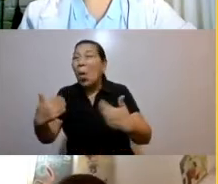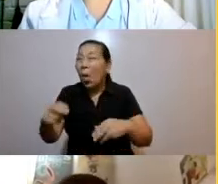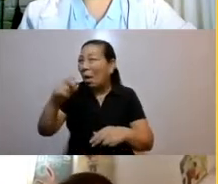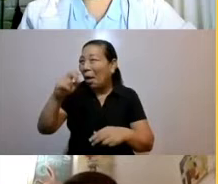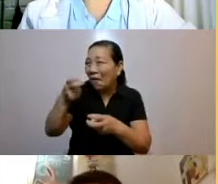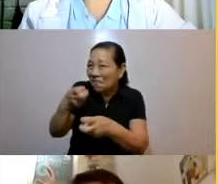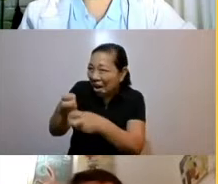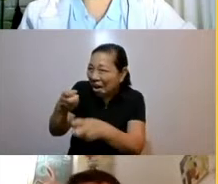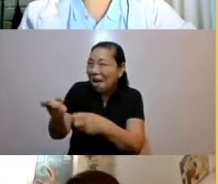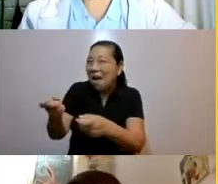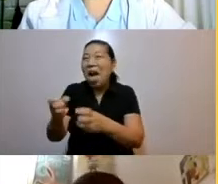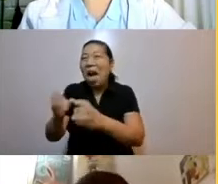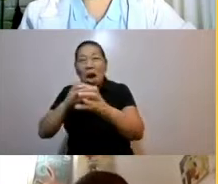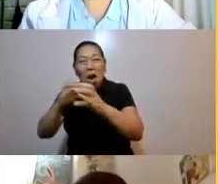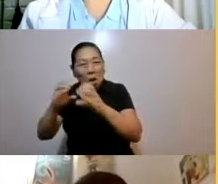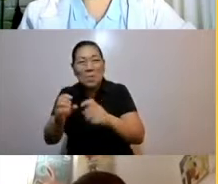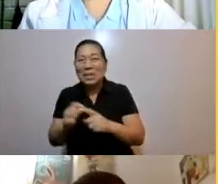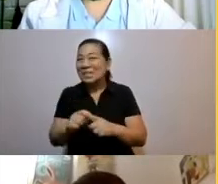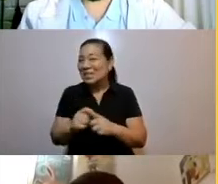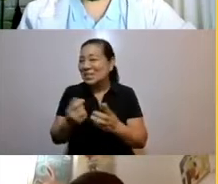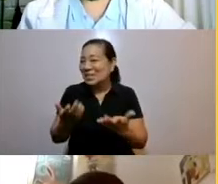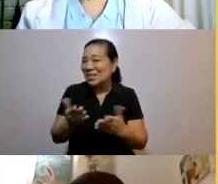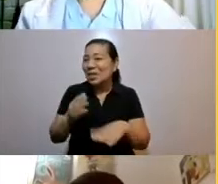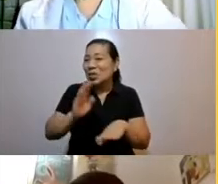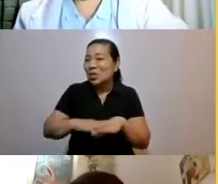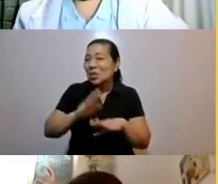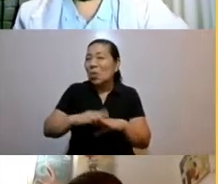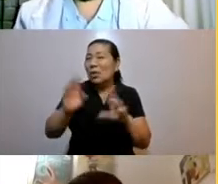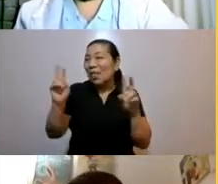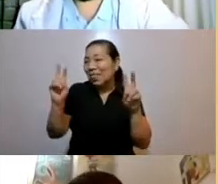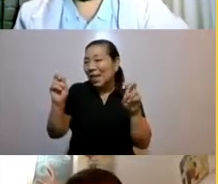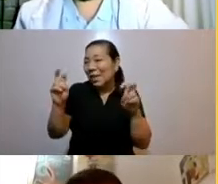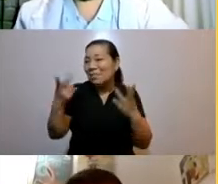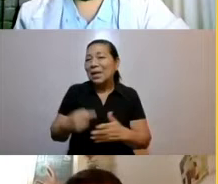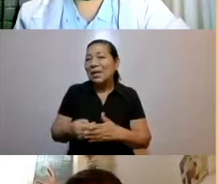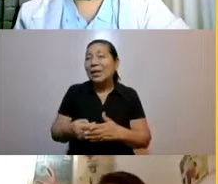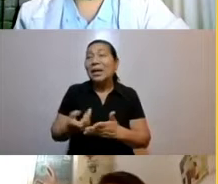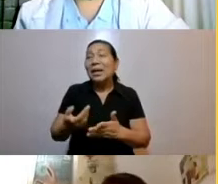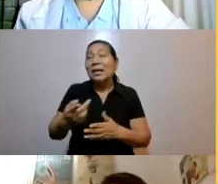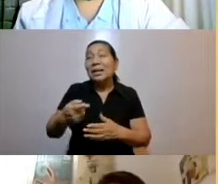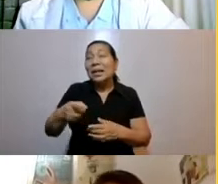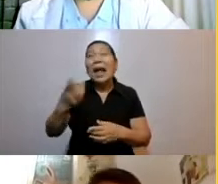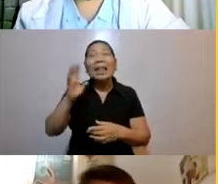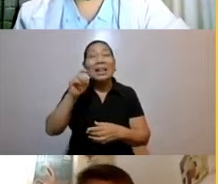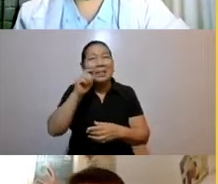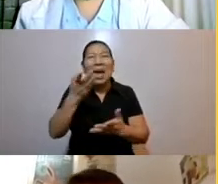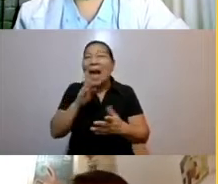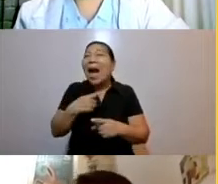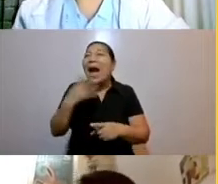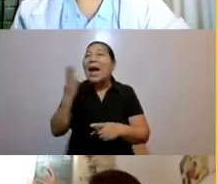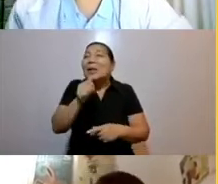hagan chistes, conversen sobre su tema sexual, que antes era algo tan